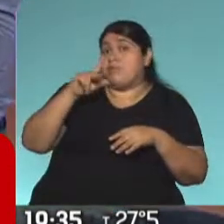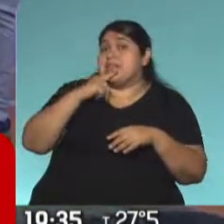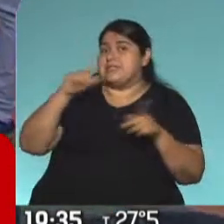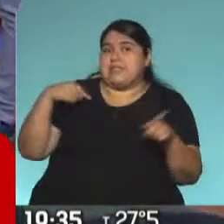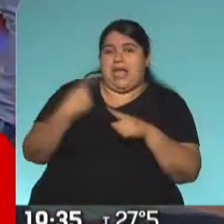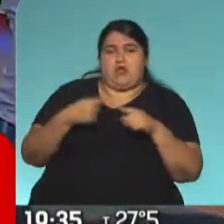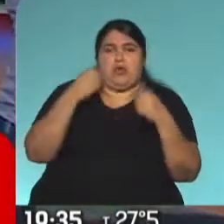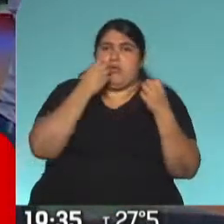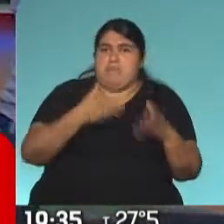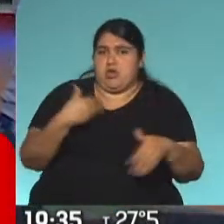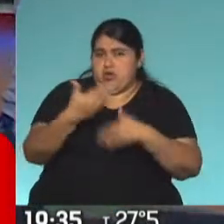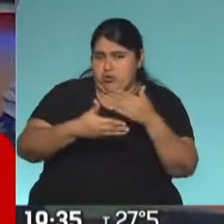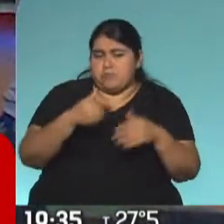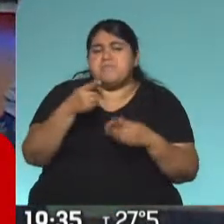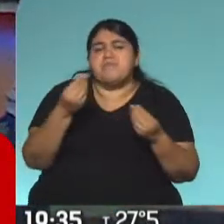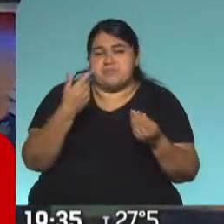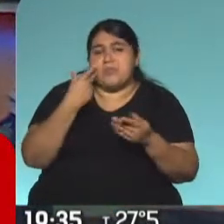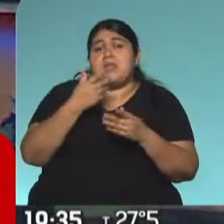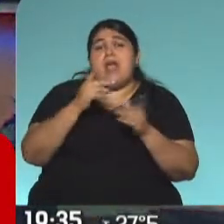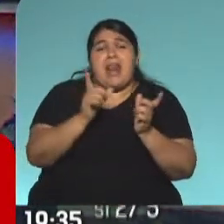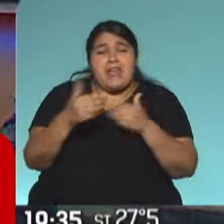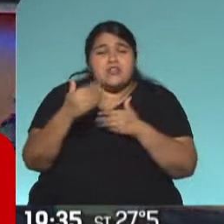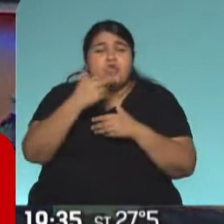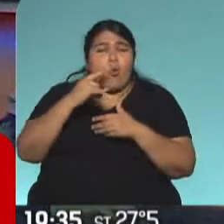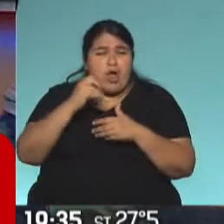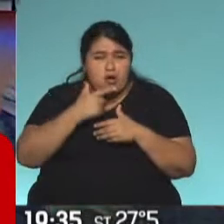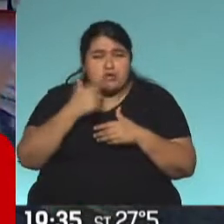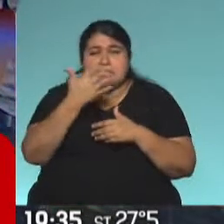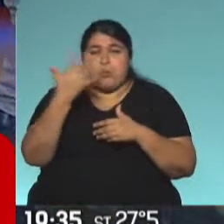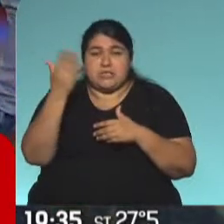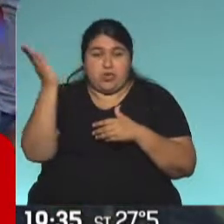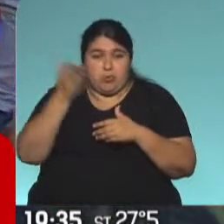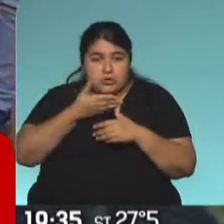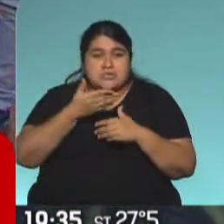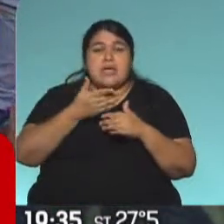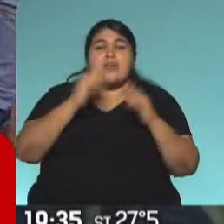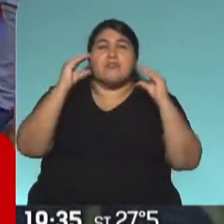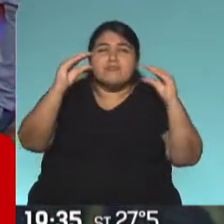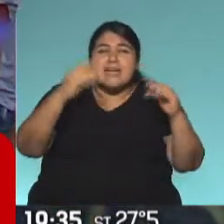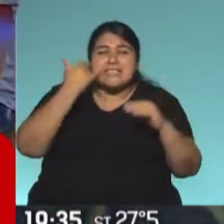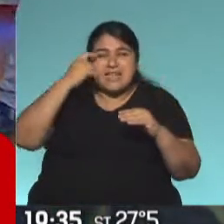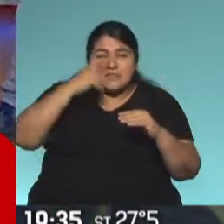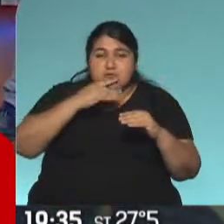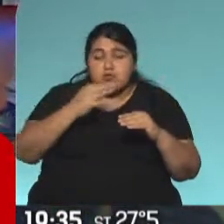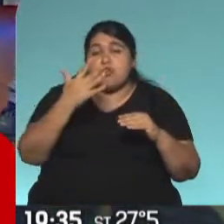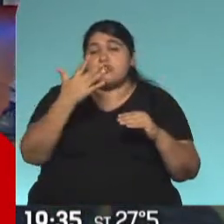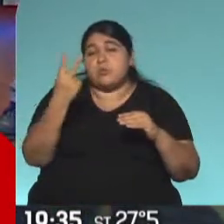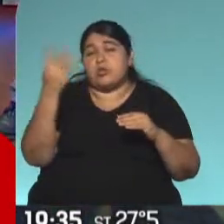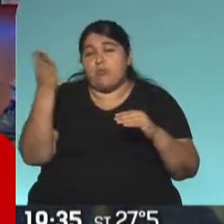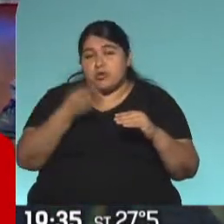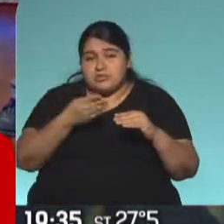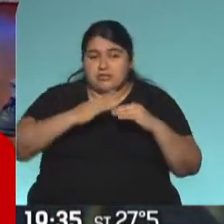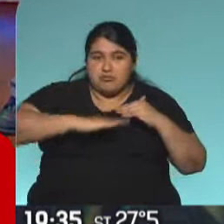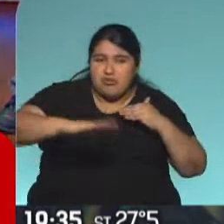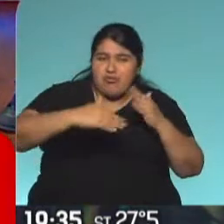imagínate. Fíjate, para repasar, ladrillos huecos casi un 55%, placas de yeso un 52% casi,